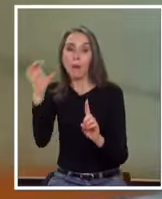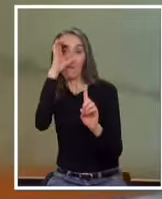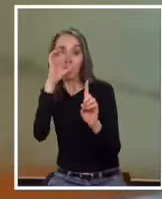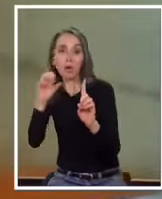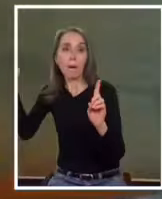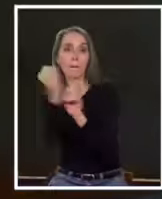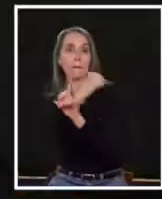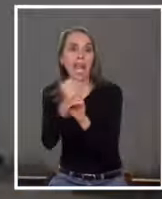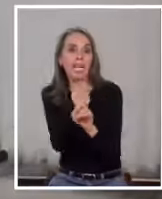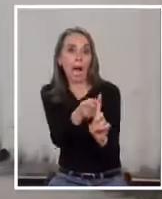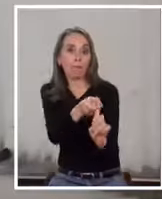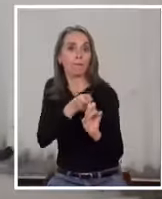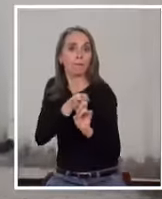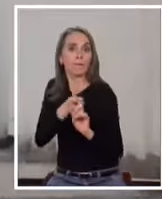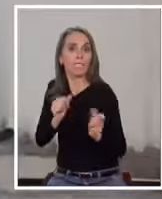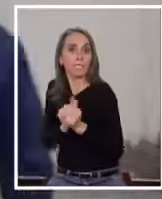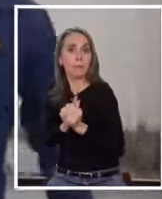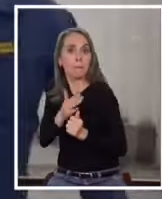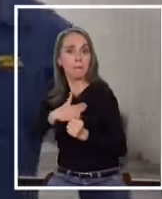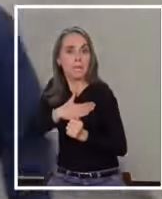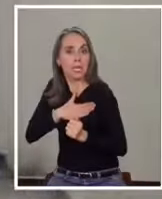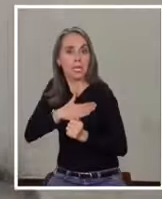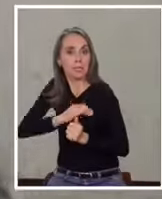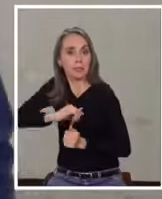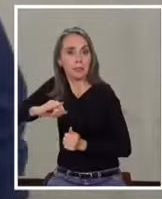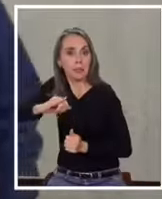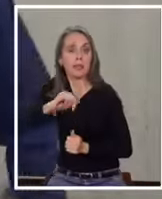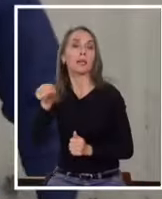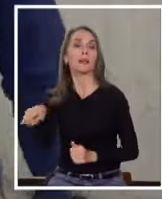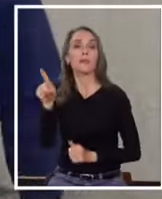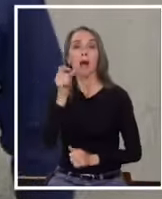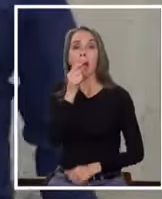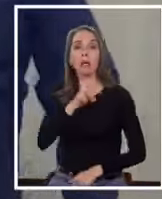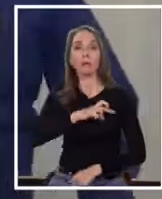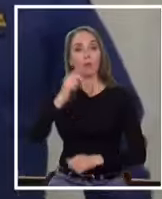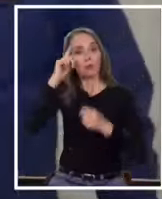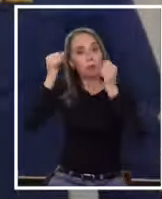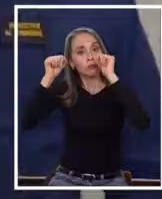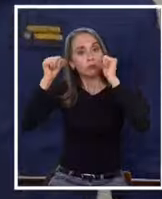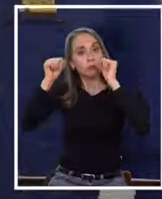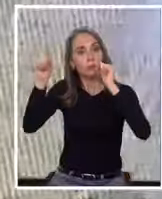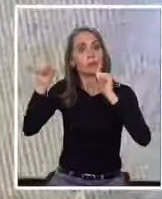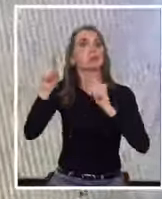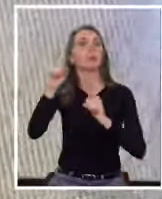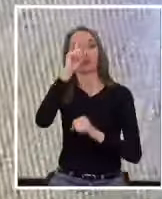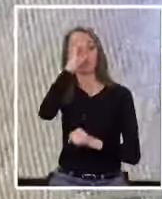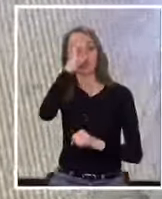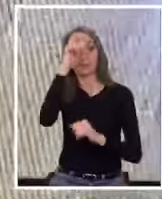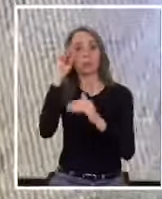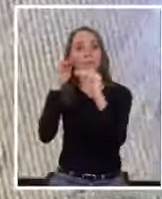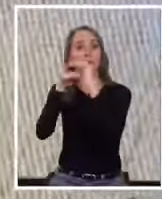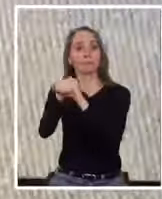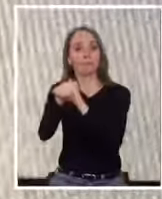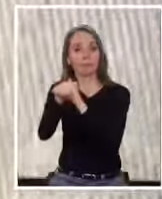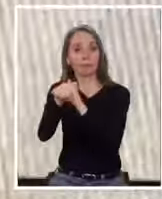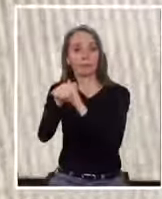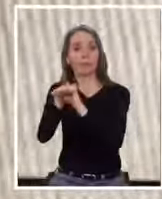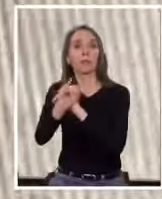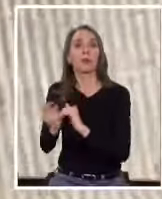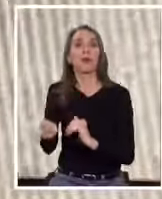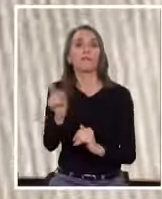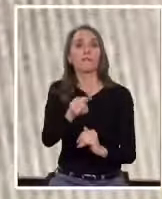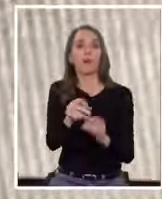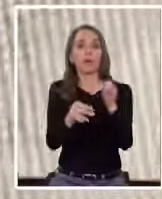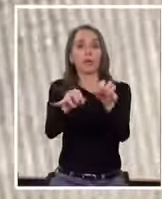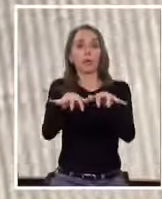pegaba para que se quedara con él. El imputado deberá someterse a exámenes psiquiátricos en un recinto médico, donde se mantendrá internado para luego retomar una